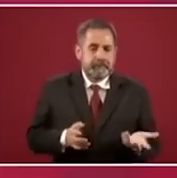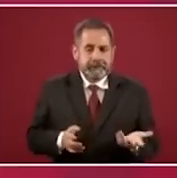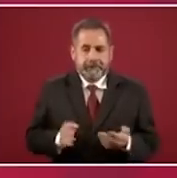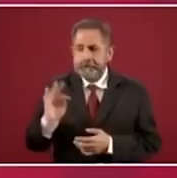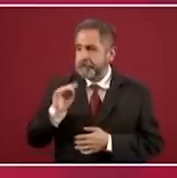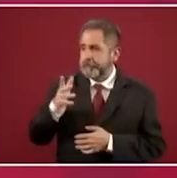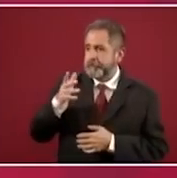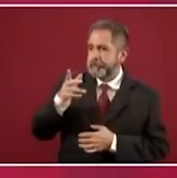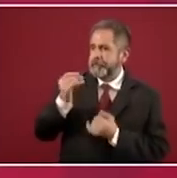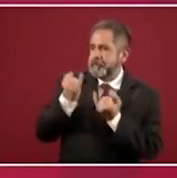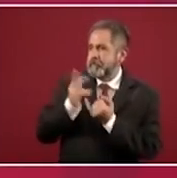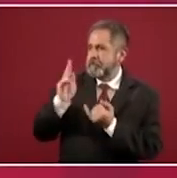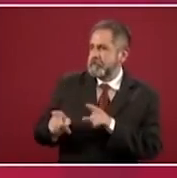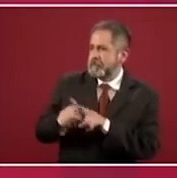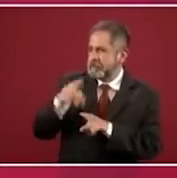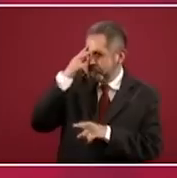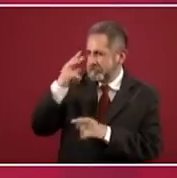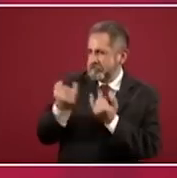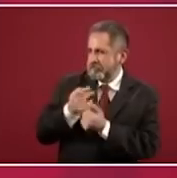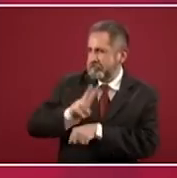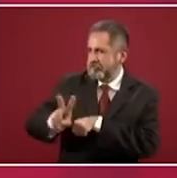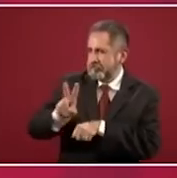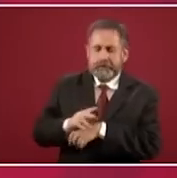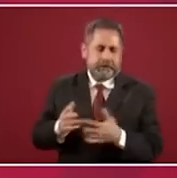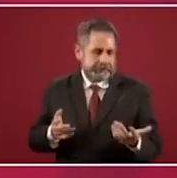México va a ser como Venezuela, ¿no?